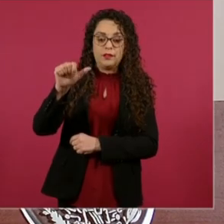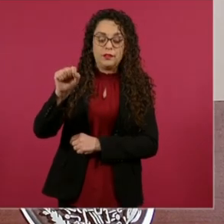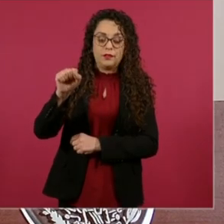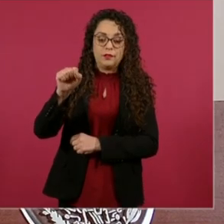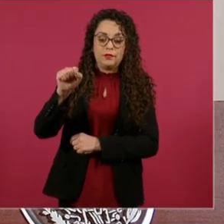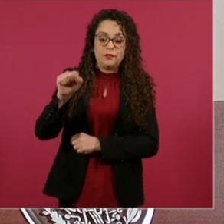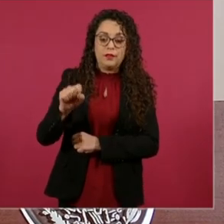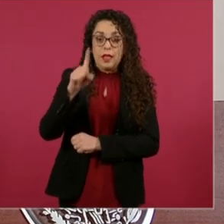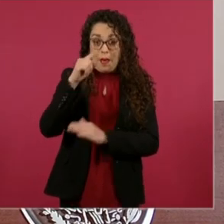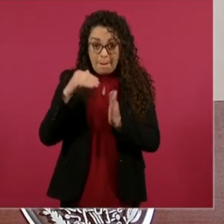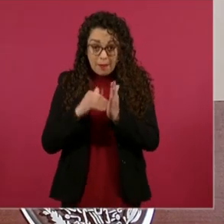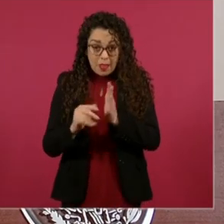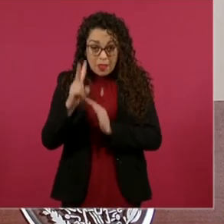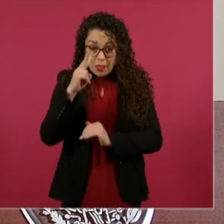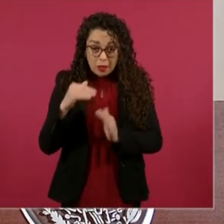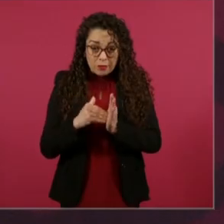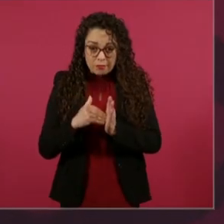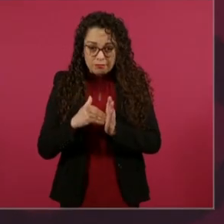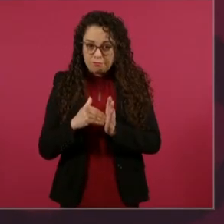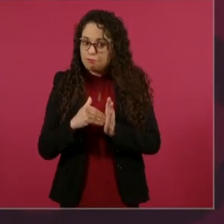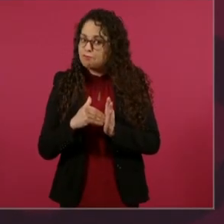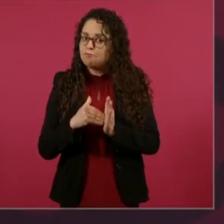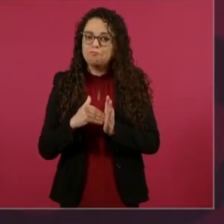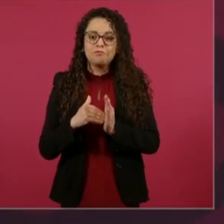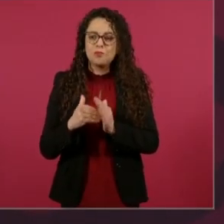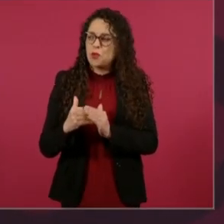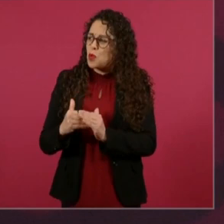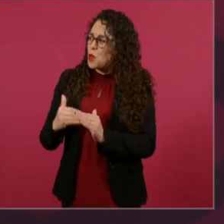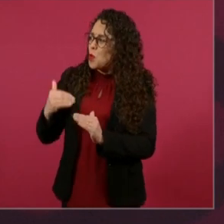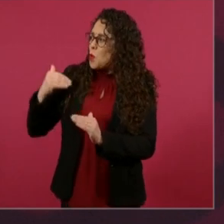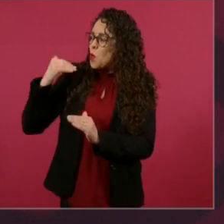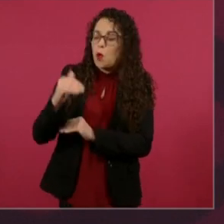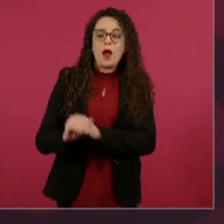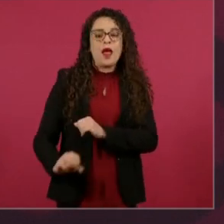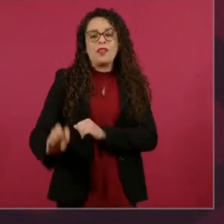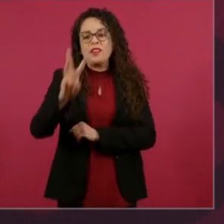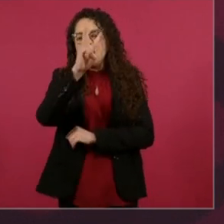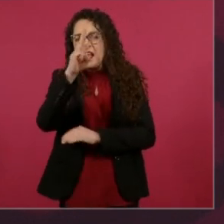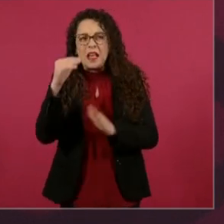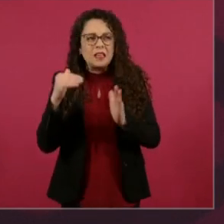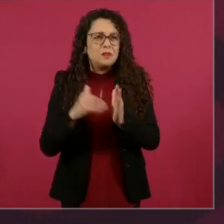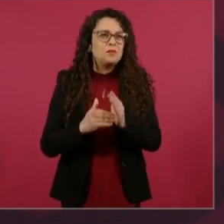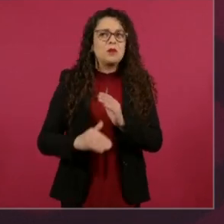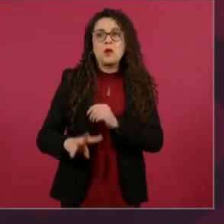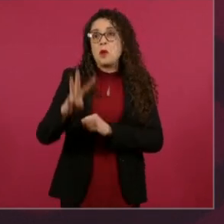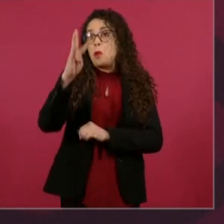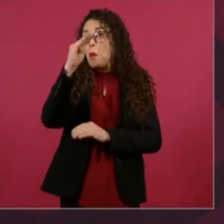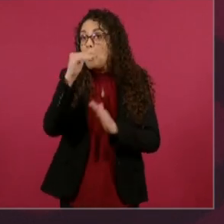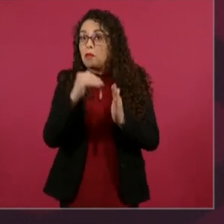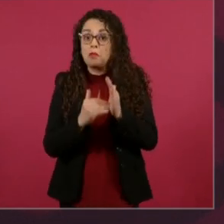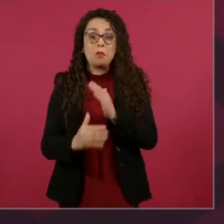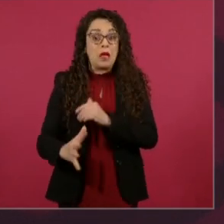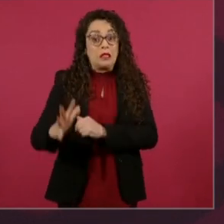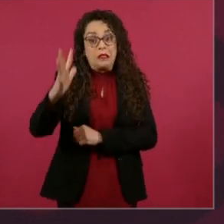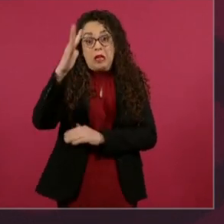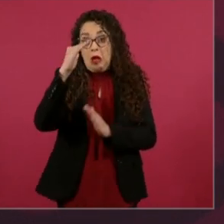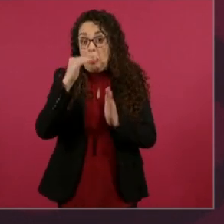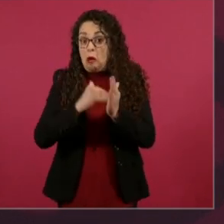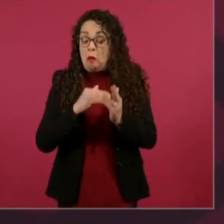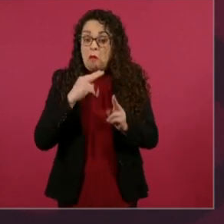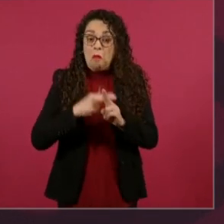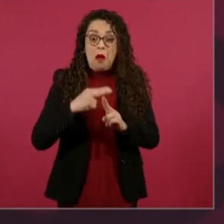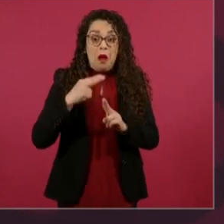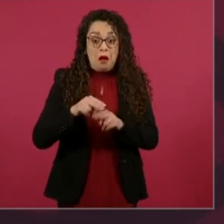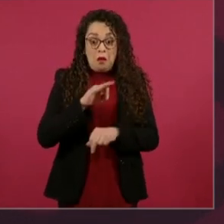son 1,000 ni son 2,000, son 3,000 o 4,000 o 5,000, y ya no se